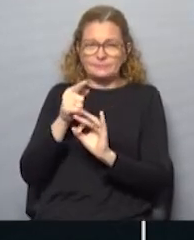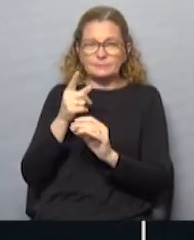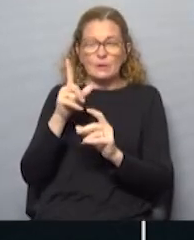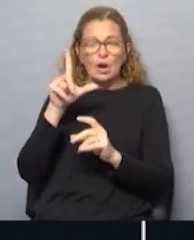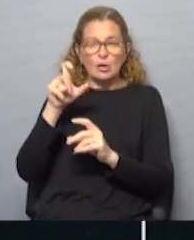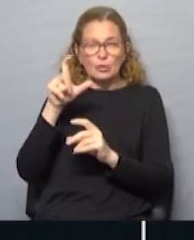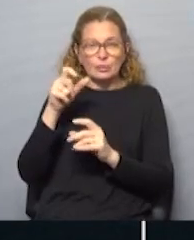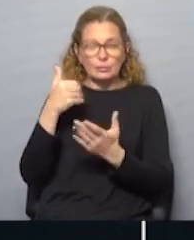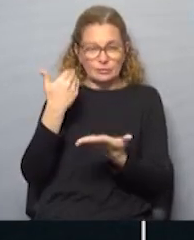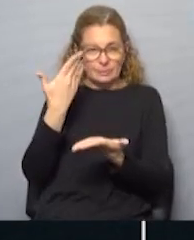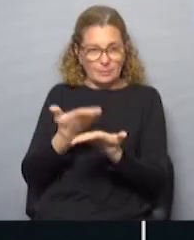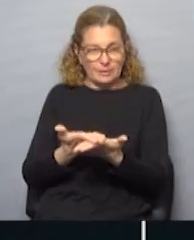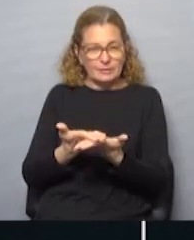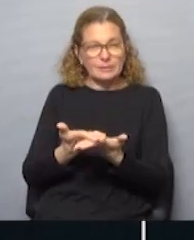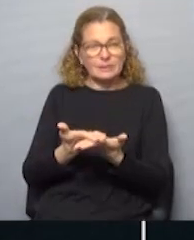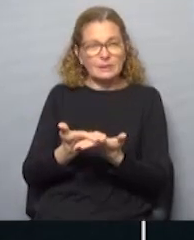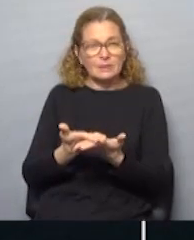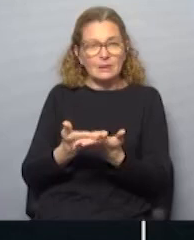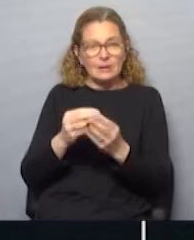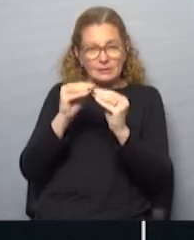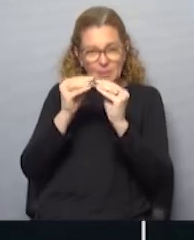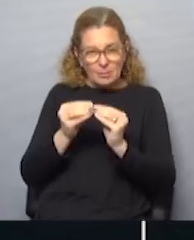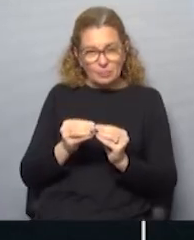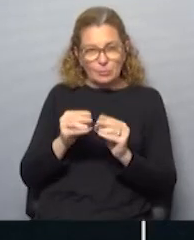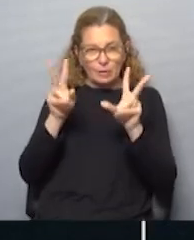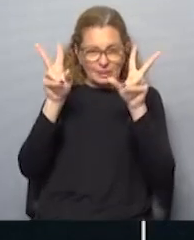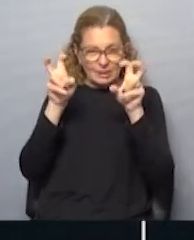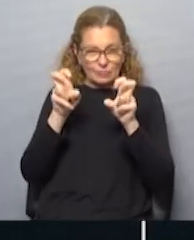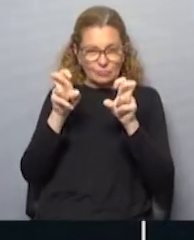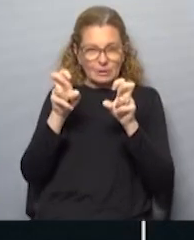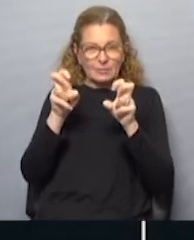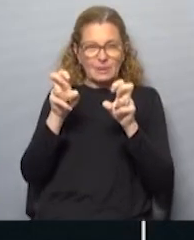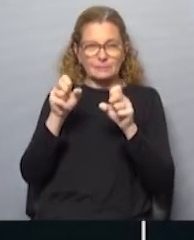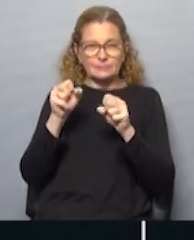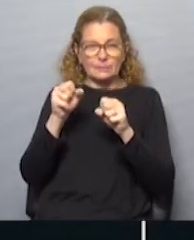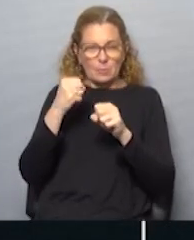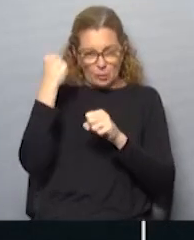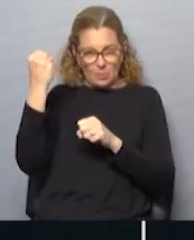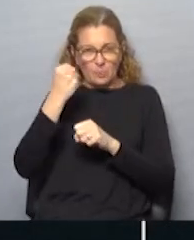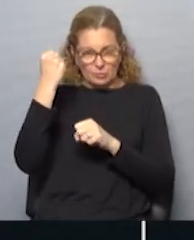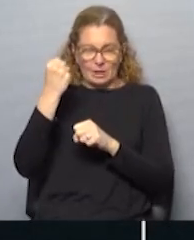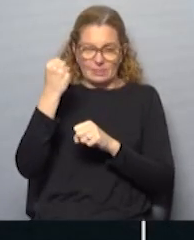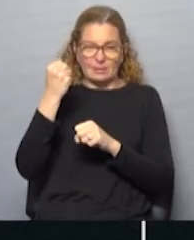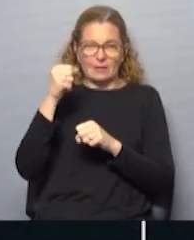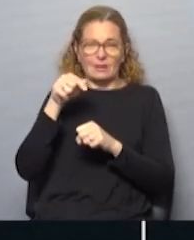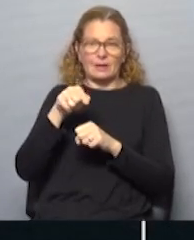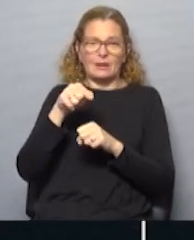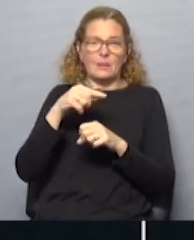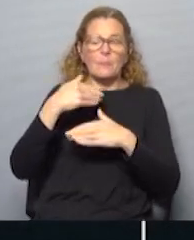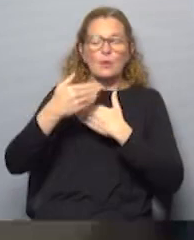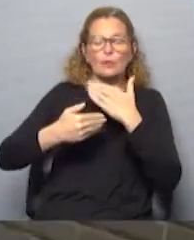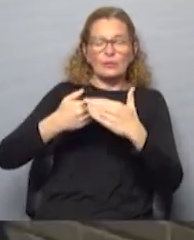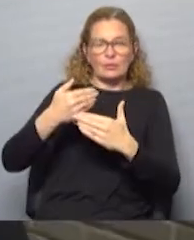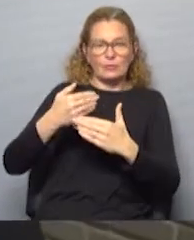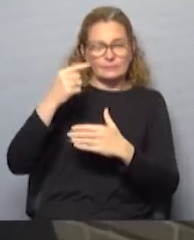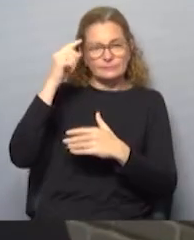presente que el tema presupuestal es un tema muy significativo en el proceso